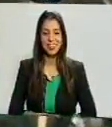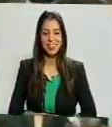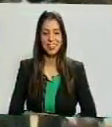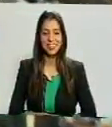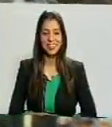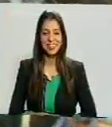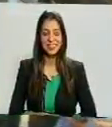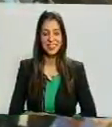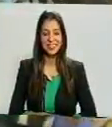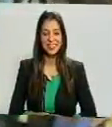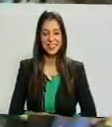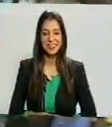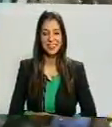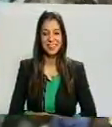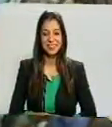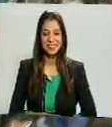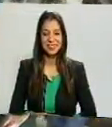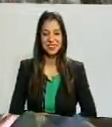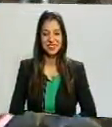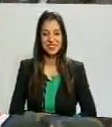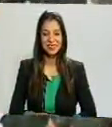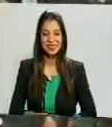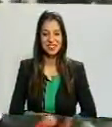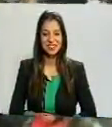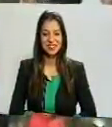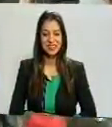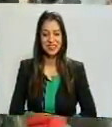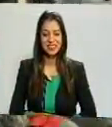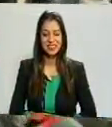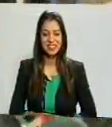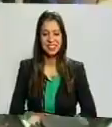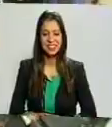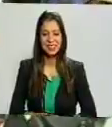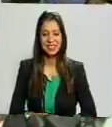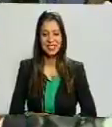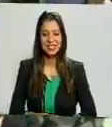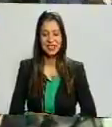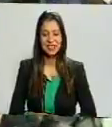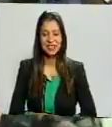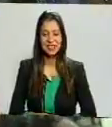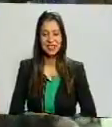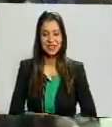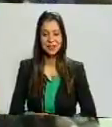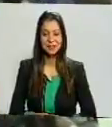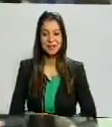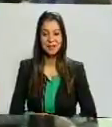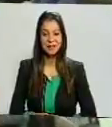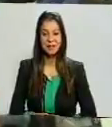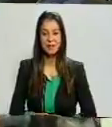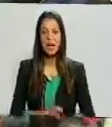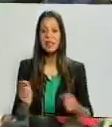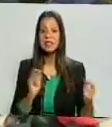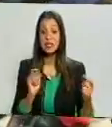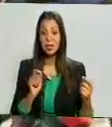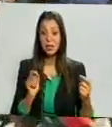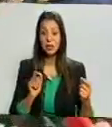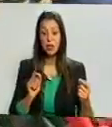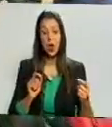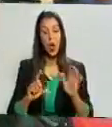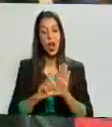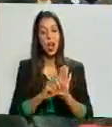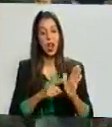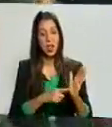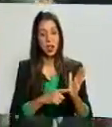Proyecto de ley de régimen tributario para el desarrollo soberano del arco minero. Durante la discusión de esta